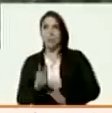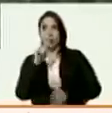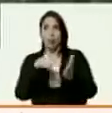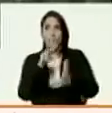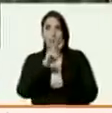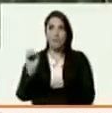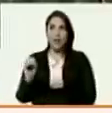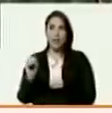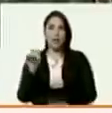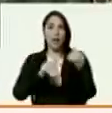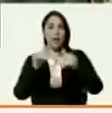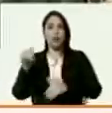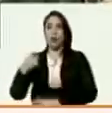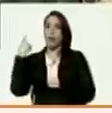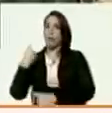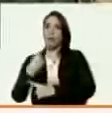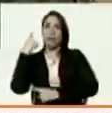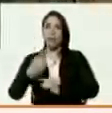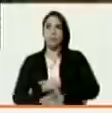2020, elecciones parlamentarias.